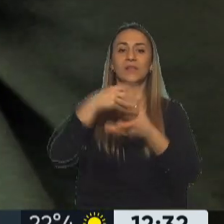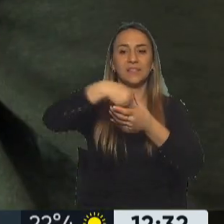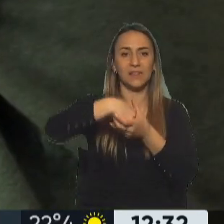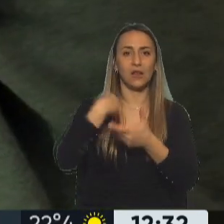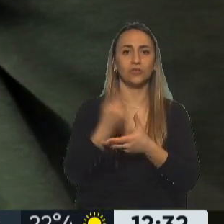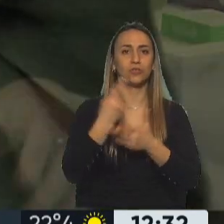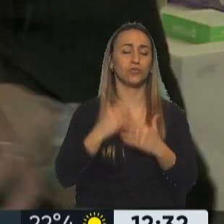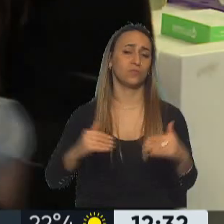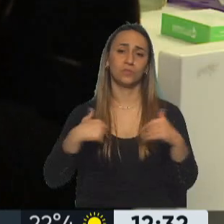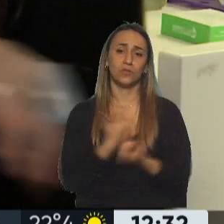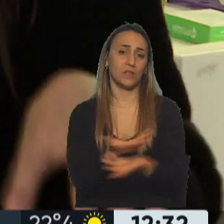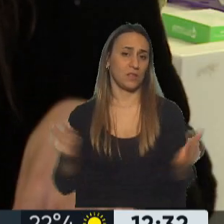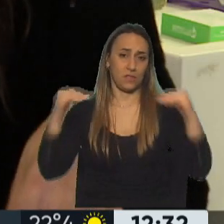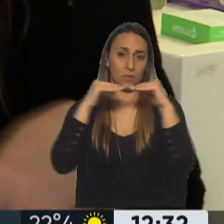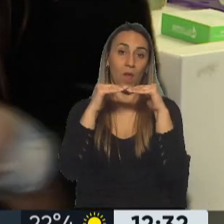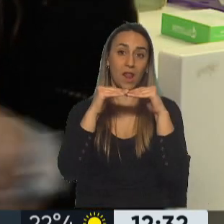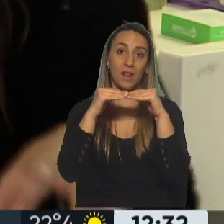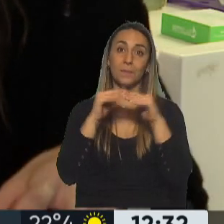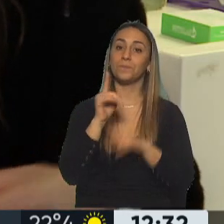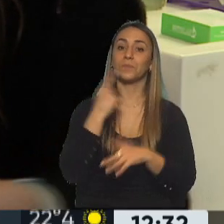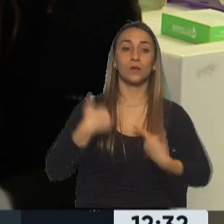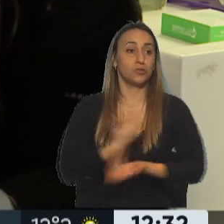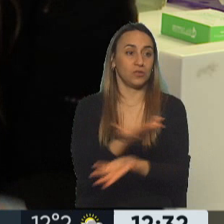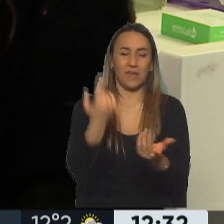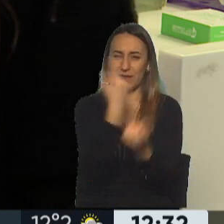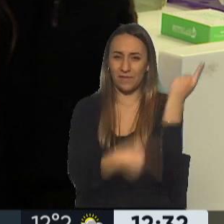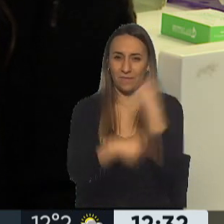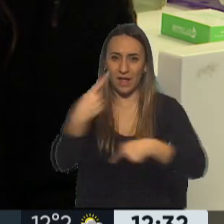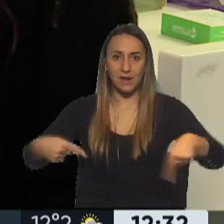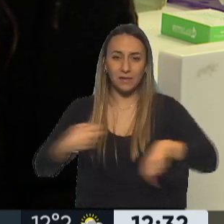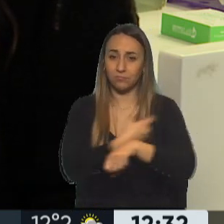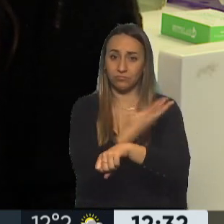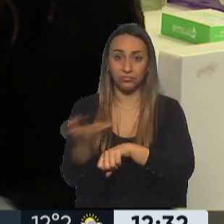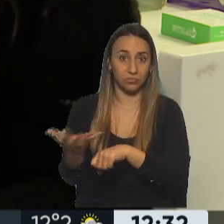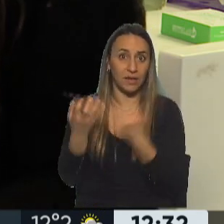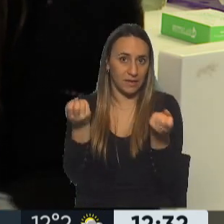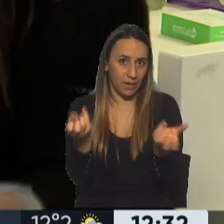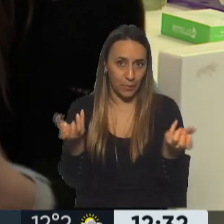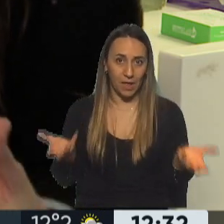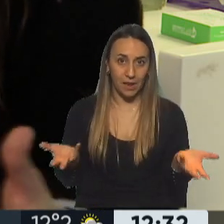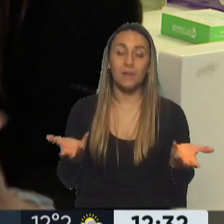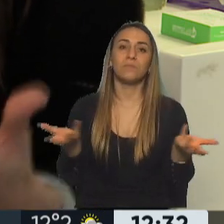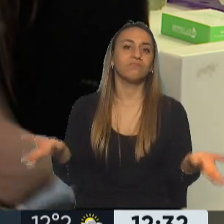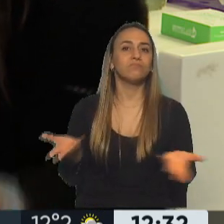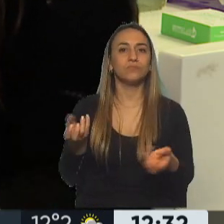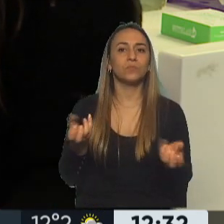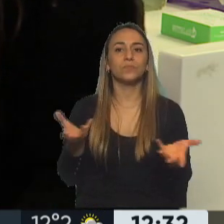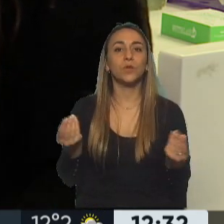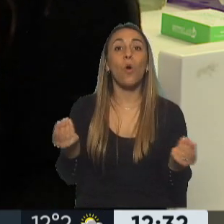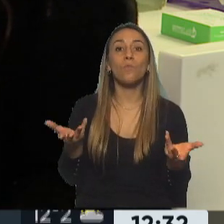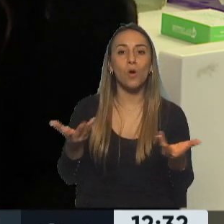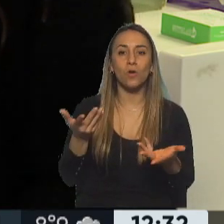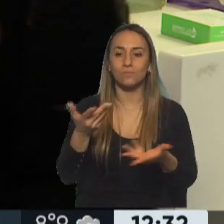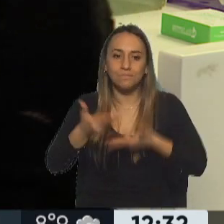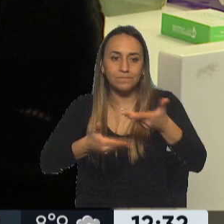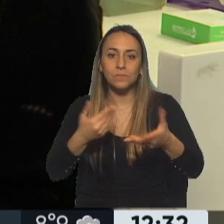sociedad. Nosotros somos una población diversa y está bueno que así sea. Entonces, bueno, ¿cómo construimos eso? Y